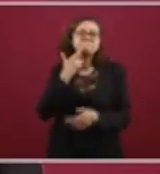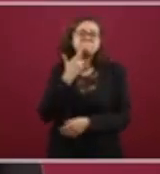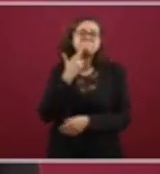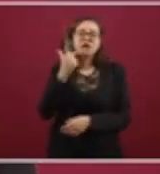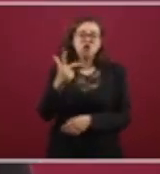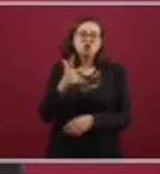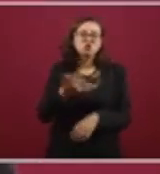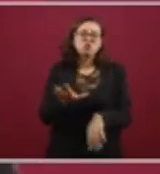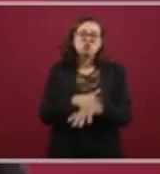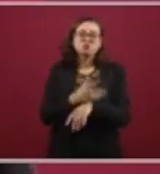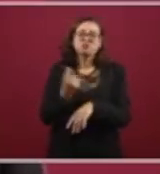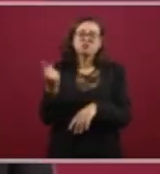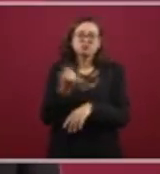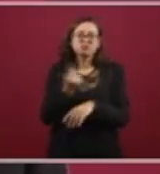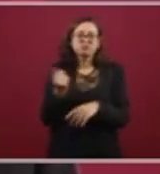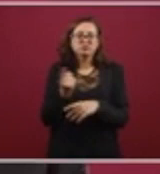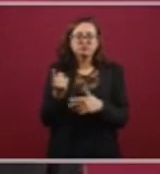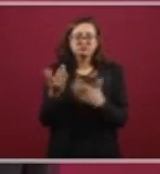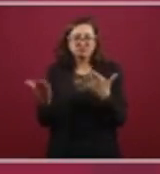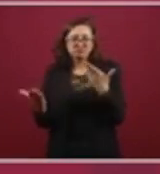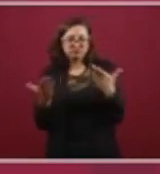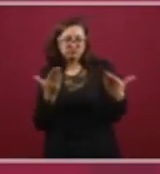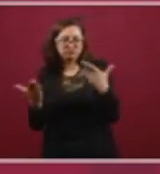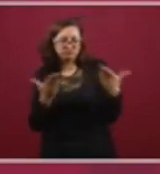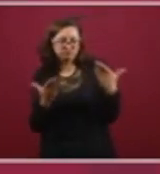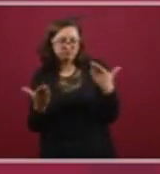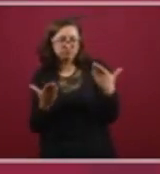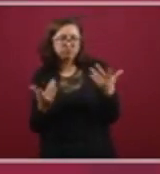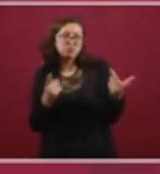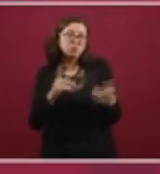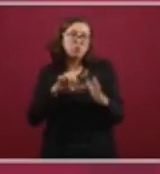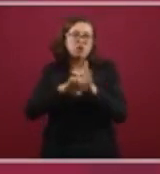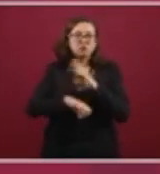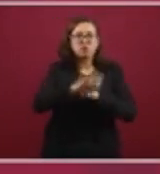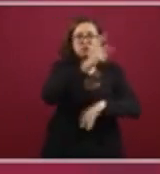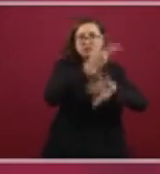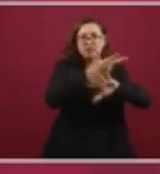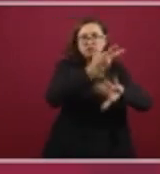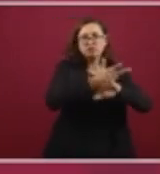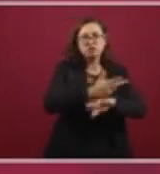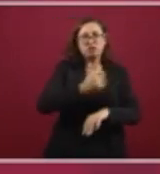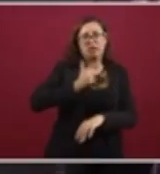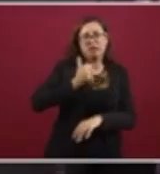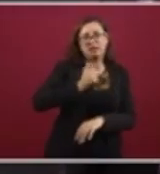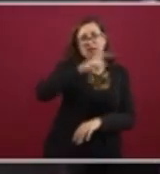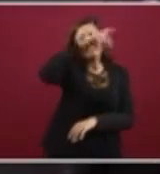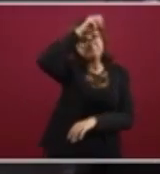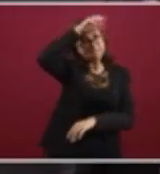muchas diferencias con relación a lo que ganan los mineros en Estados Unidos y en Canadá.